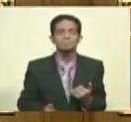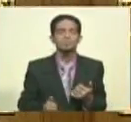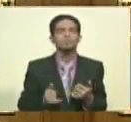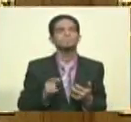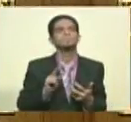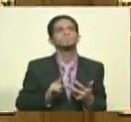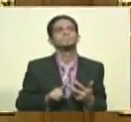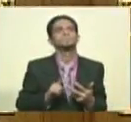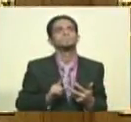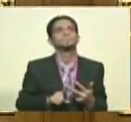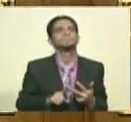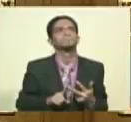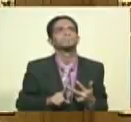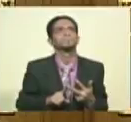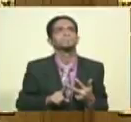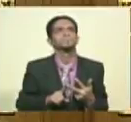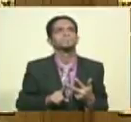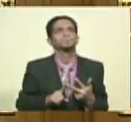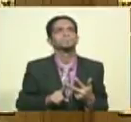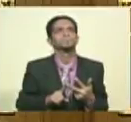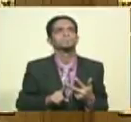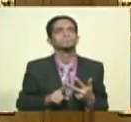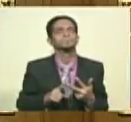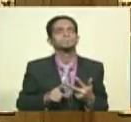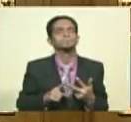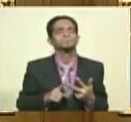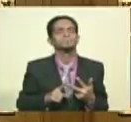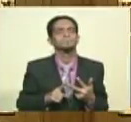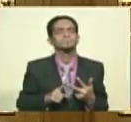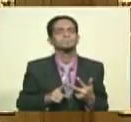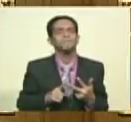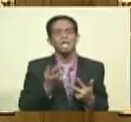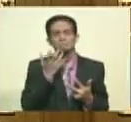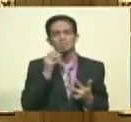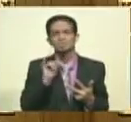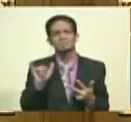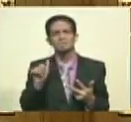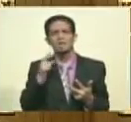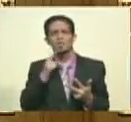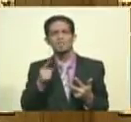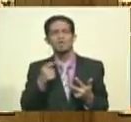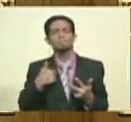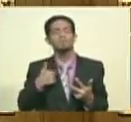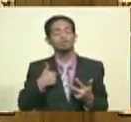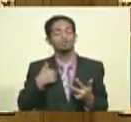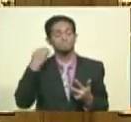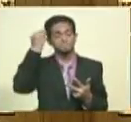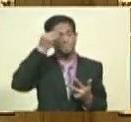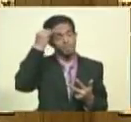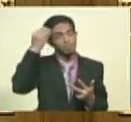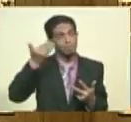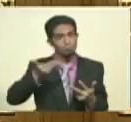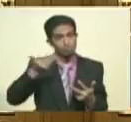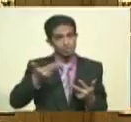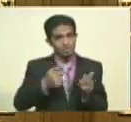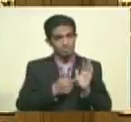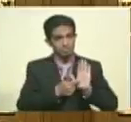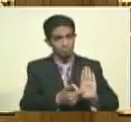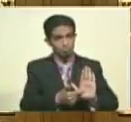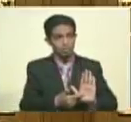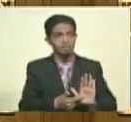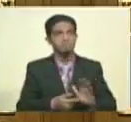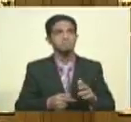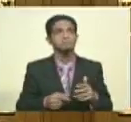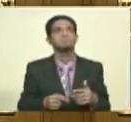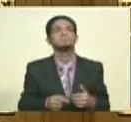punto que creo que se mencionó rápidamente, pero me parece muy importante destacar,